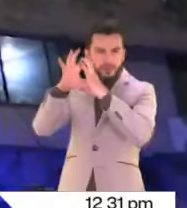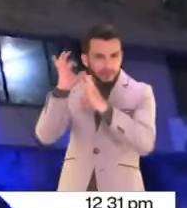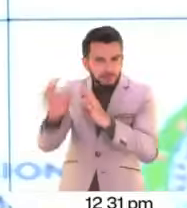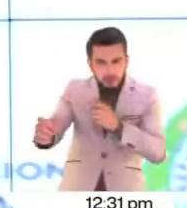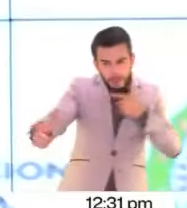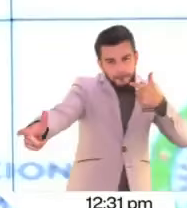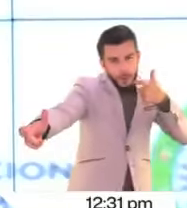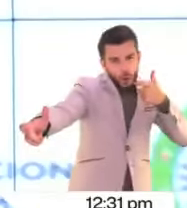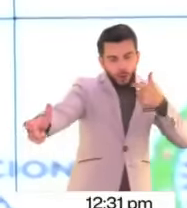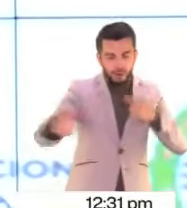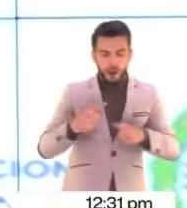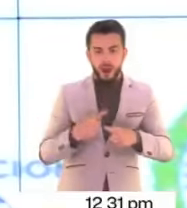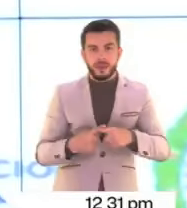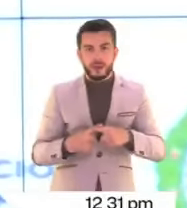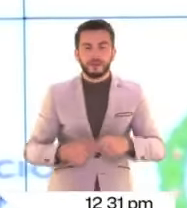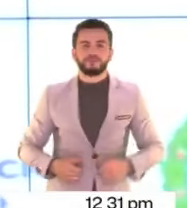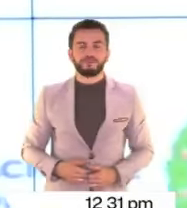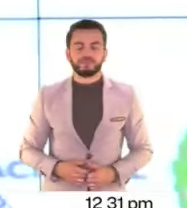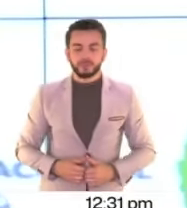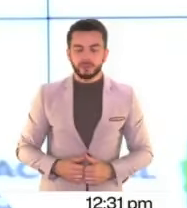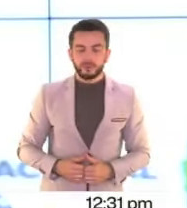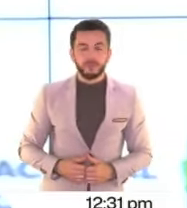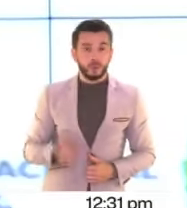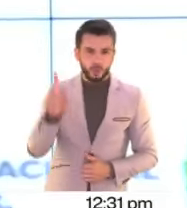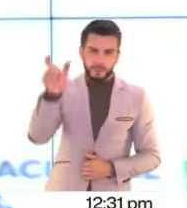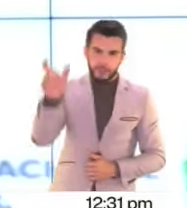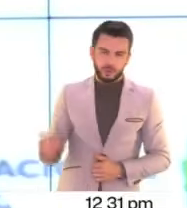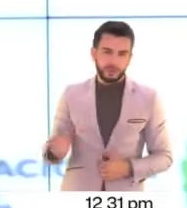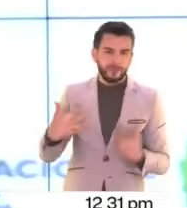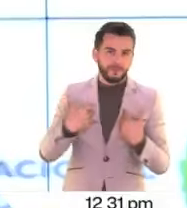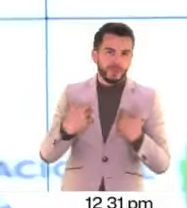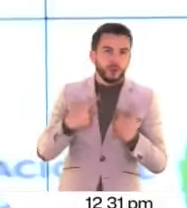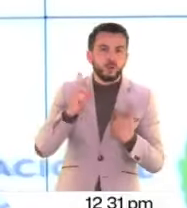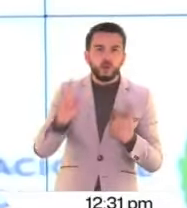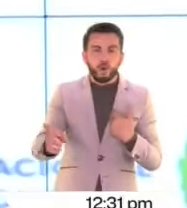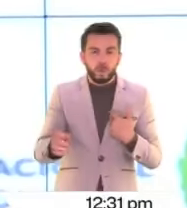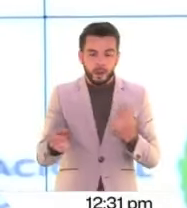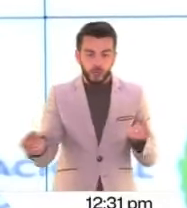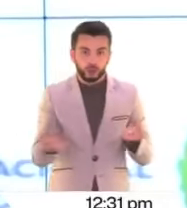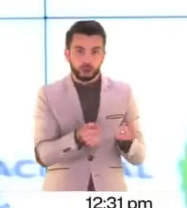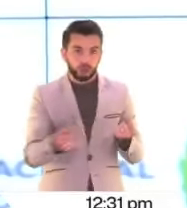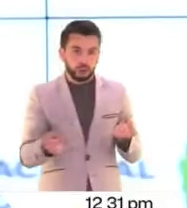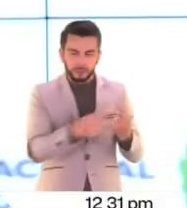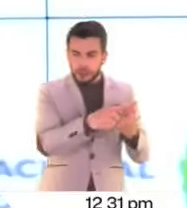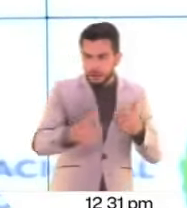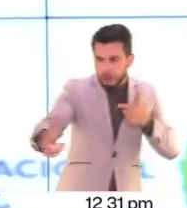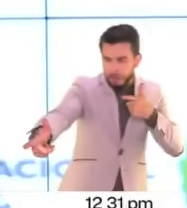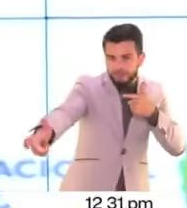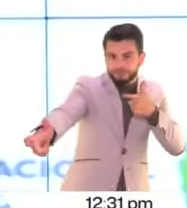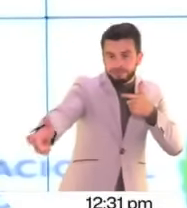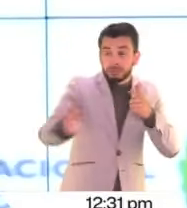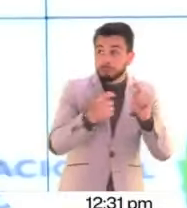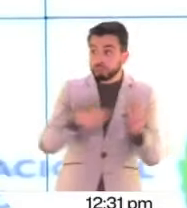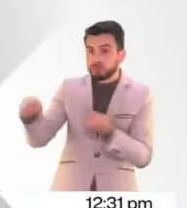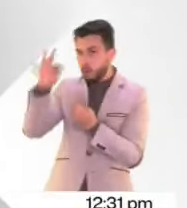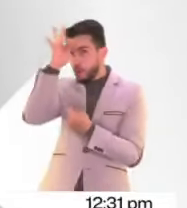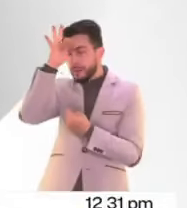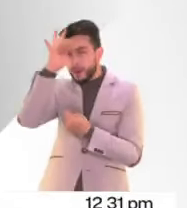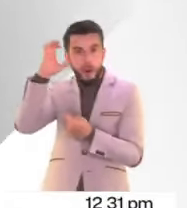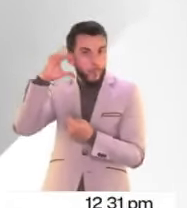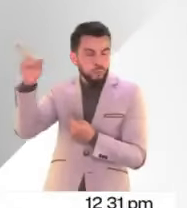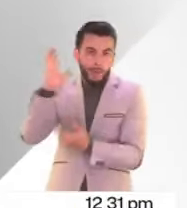alcance una persona víctima de de un disparo con arma de fuego que fue trasladada a una clínica y que falleció